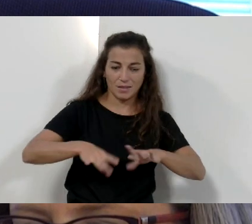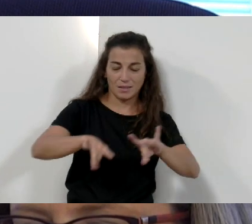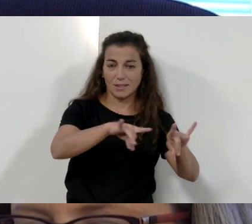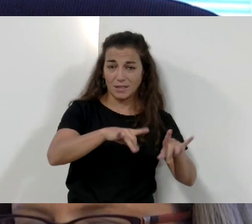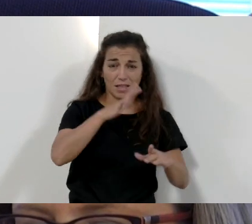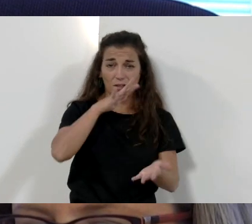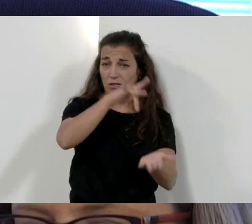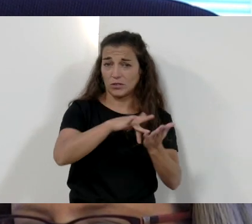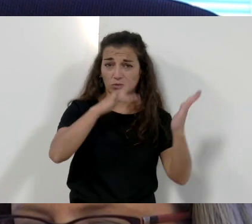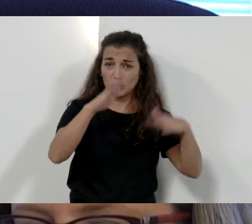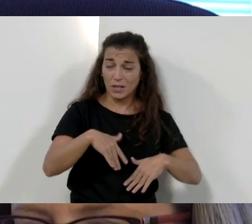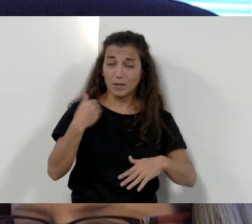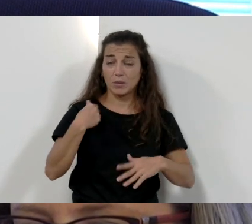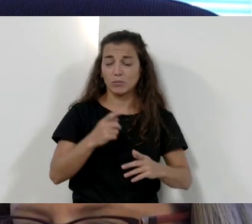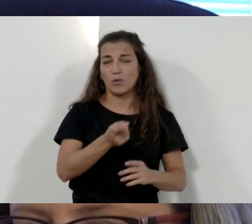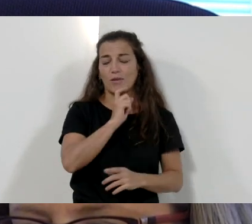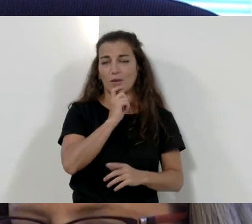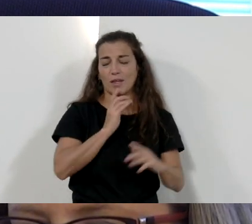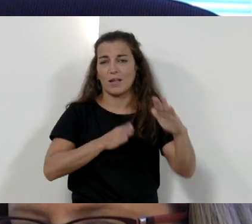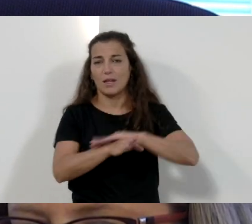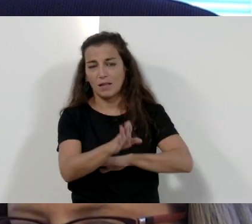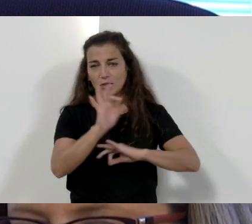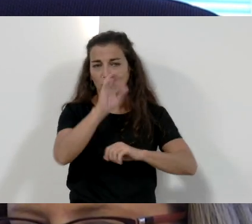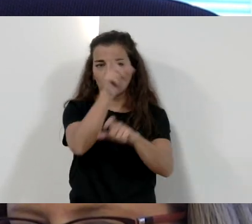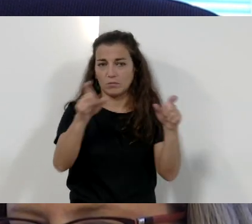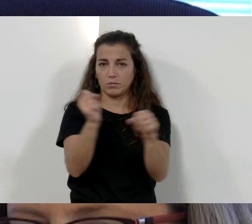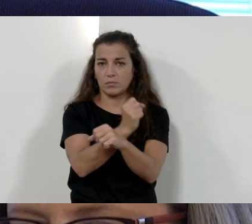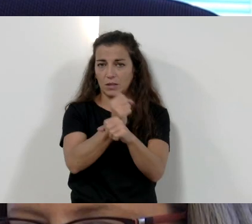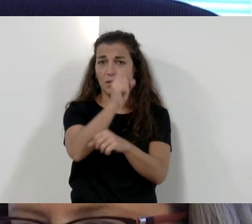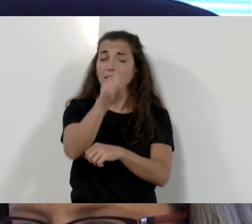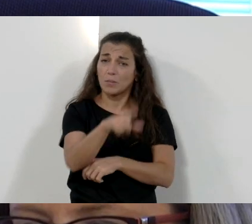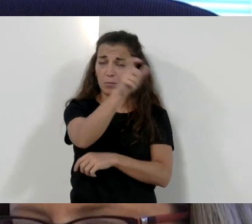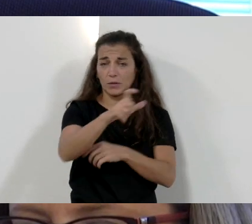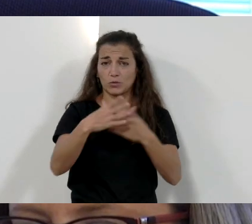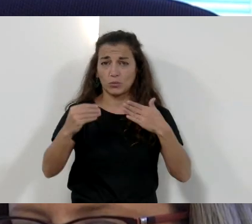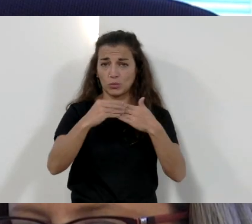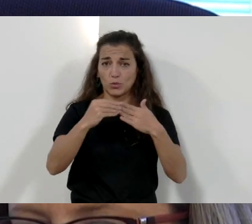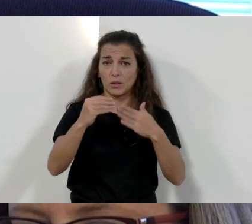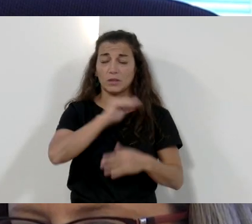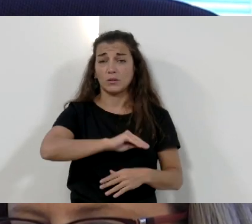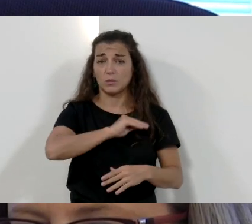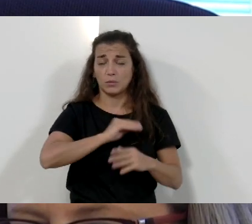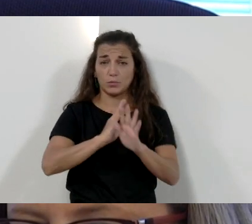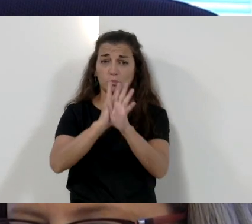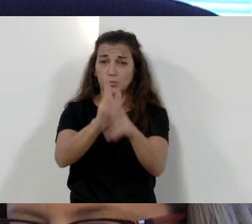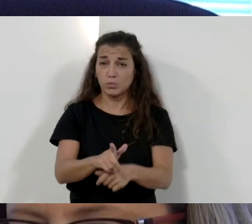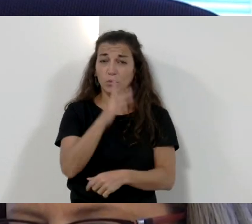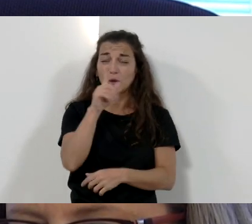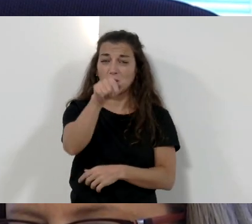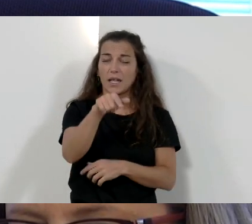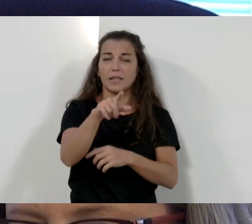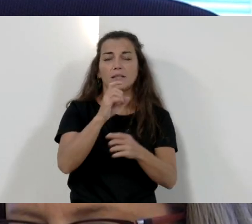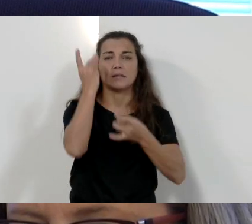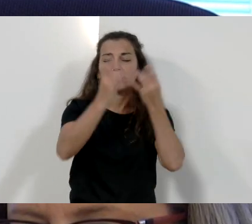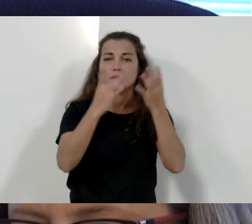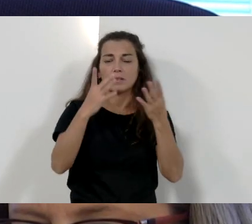su acceso mucho tanto al personal que trabaja allí como a los propios usuarios del centro, que son muchos porque allí se realizan muchas